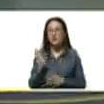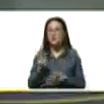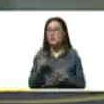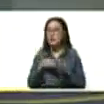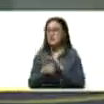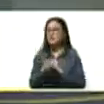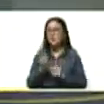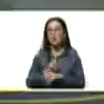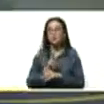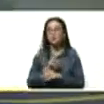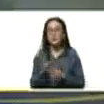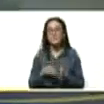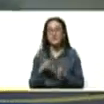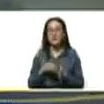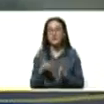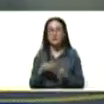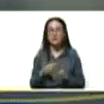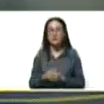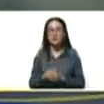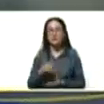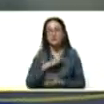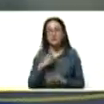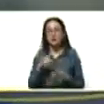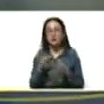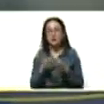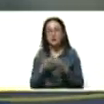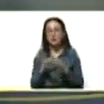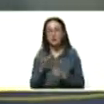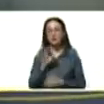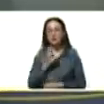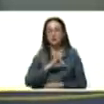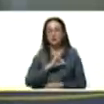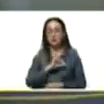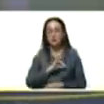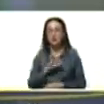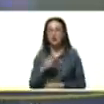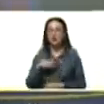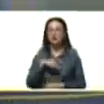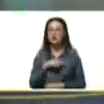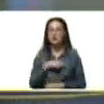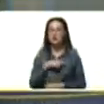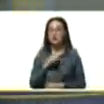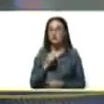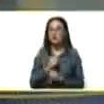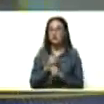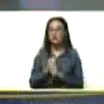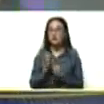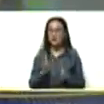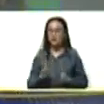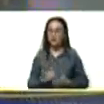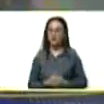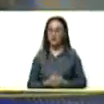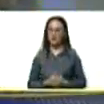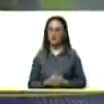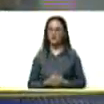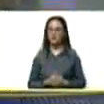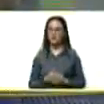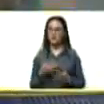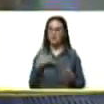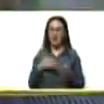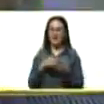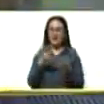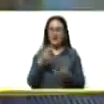metro. Nunca se han montado en el metro porque además pertenecen a otra clase social. Nosotros pertenecemos exactamente a la clase trabajadora. Y hoy atacan al metro y